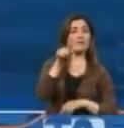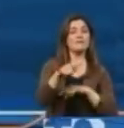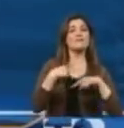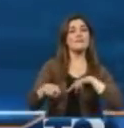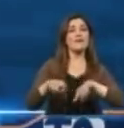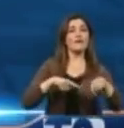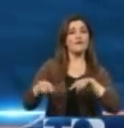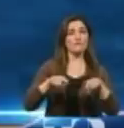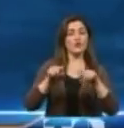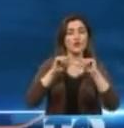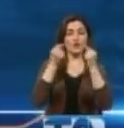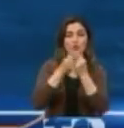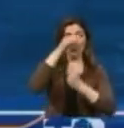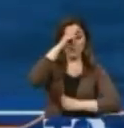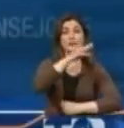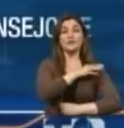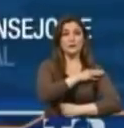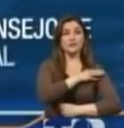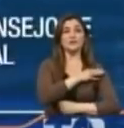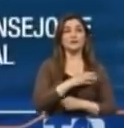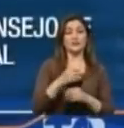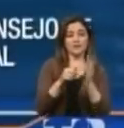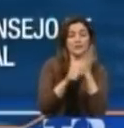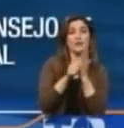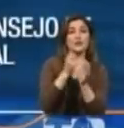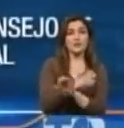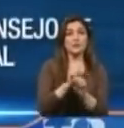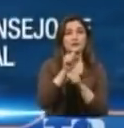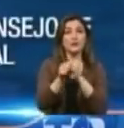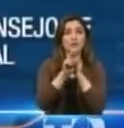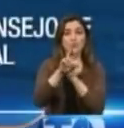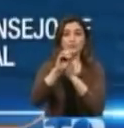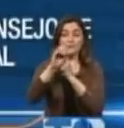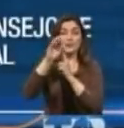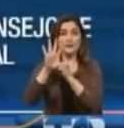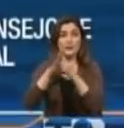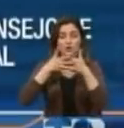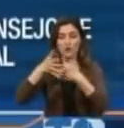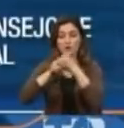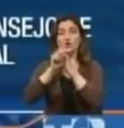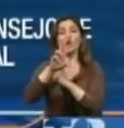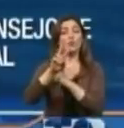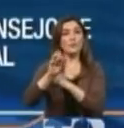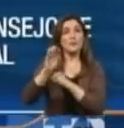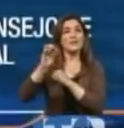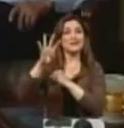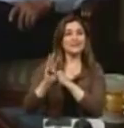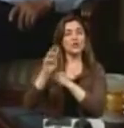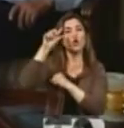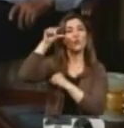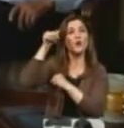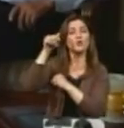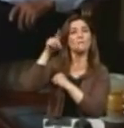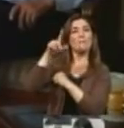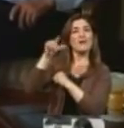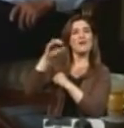del Comando Conjunto de las Fuerzas Armadas y ocupó el Ministerio de Defensa entre 2005 y 2006 durante el gobierno de Alfredo Palacio. Hoy